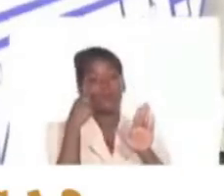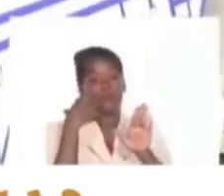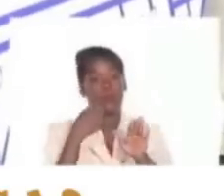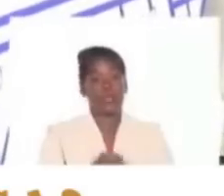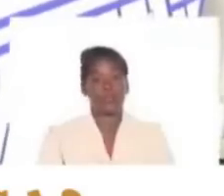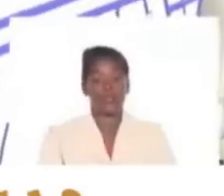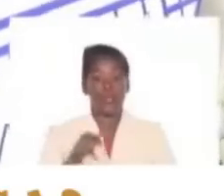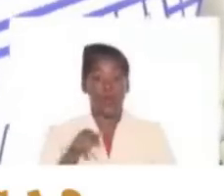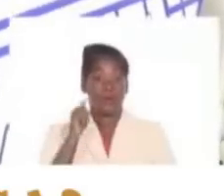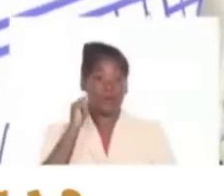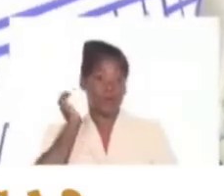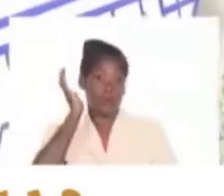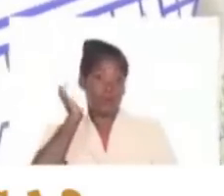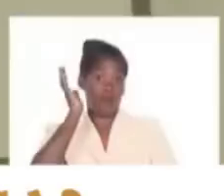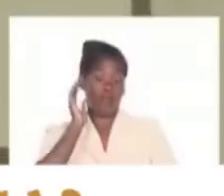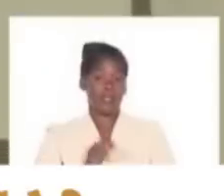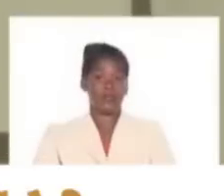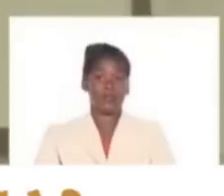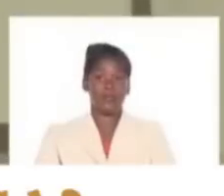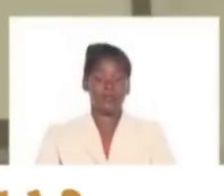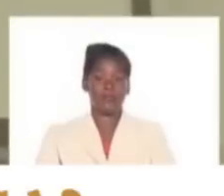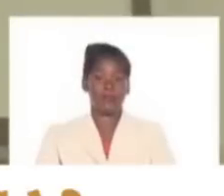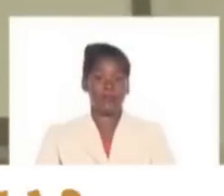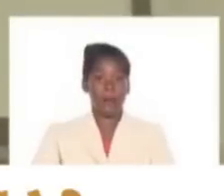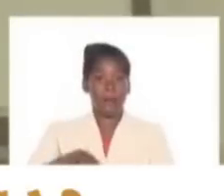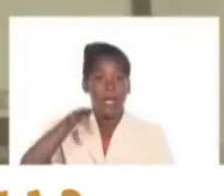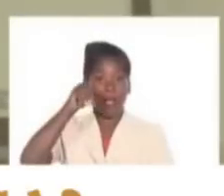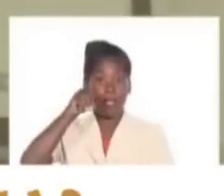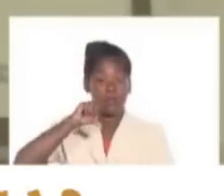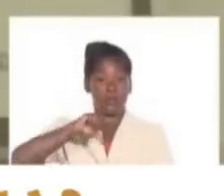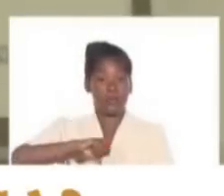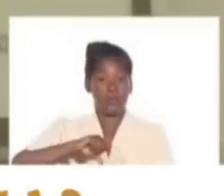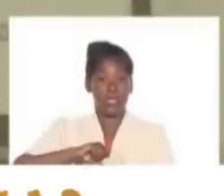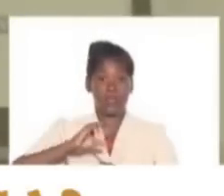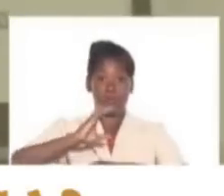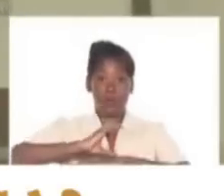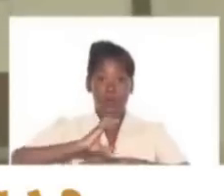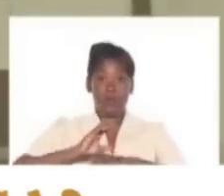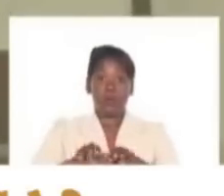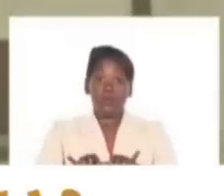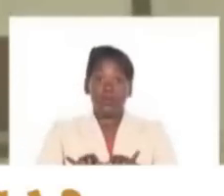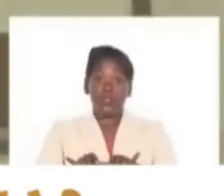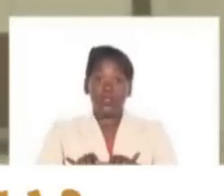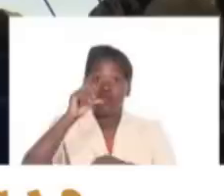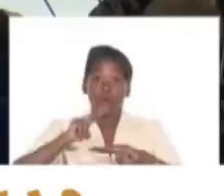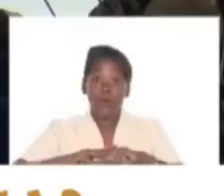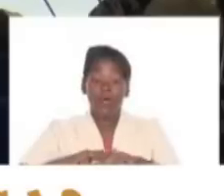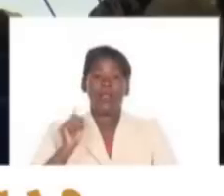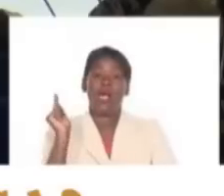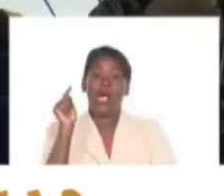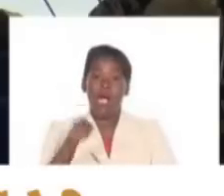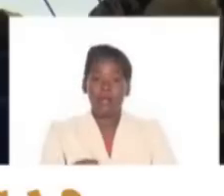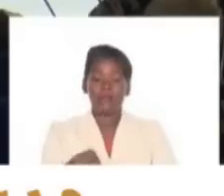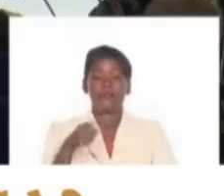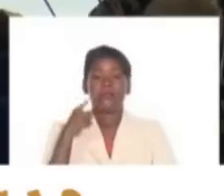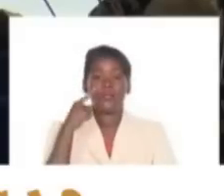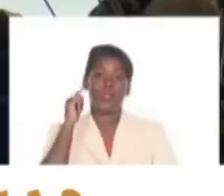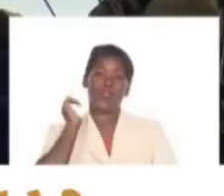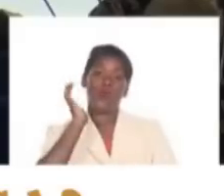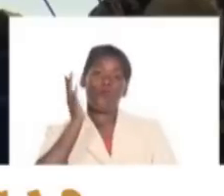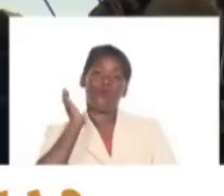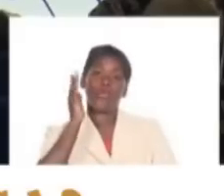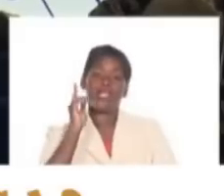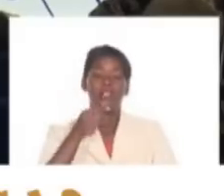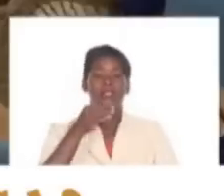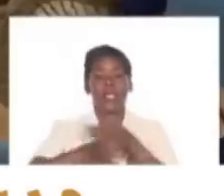computación como un orgullo de ese sitio digital es el resultado de una alianza de trabajo con los nuevos actores